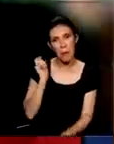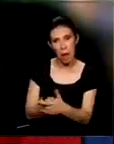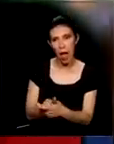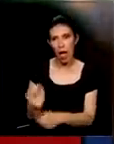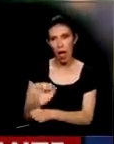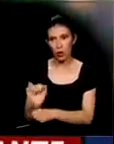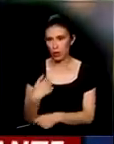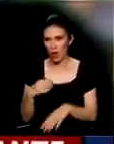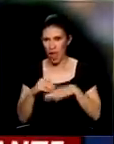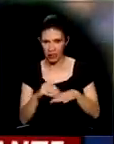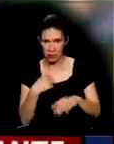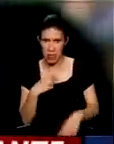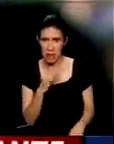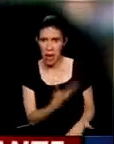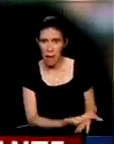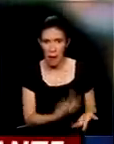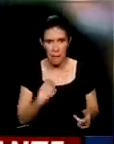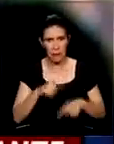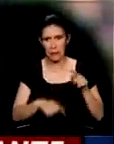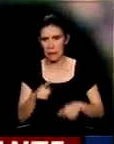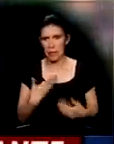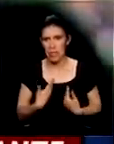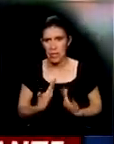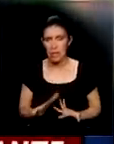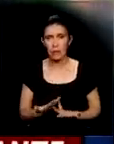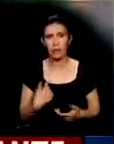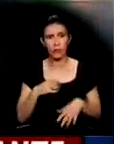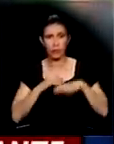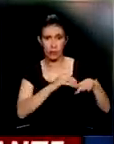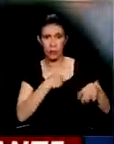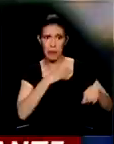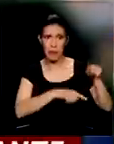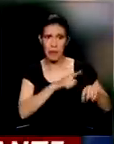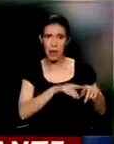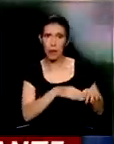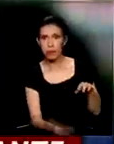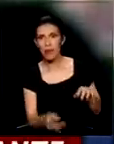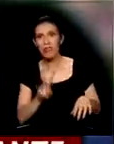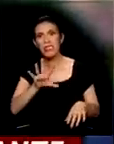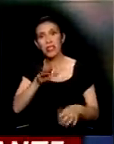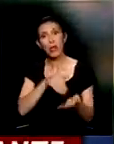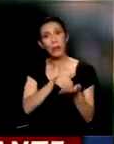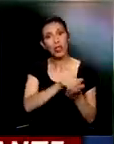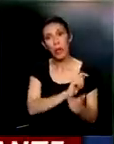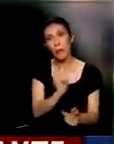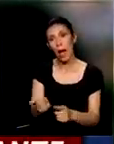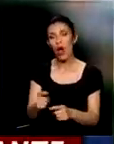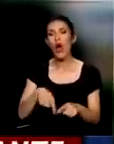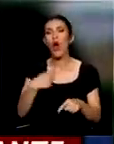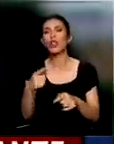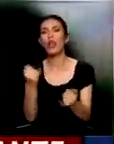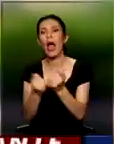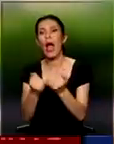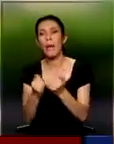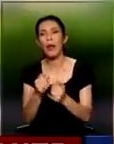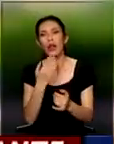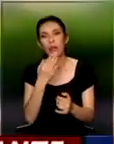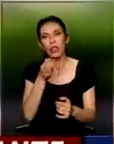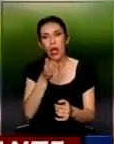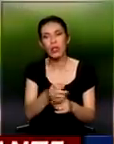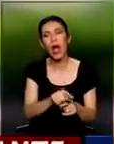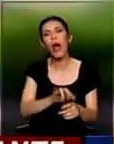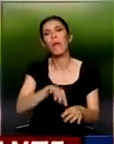avisé hasta a mi mamá, ¿cachai? A mi primo, que mi primo, claro, le avisé a mi primo cayó con 25 millones de pesos, le avisé a un amigo que cayó con 13 millones. La